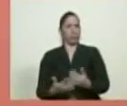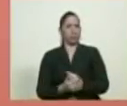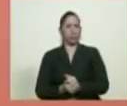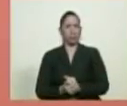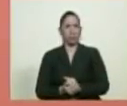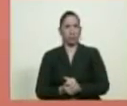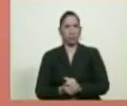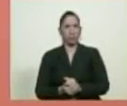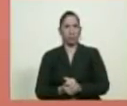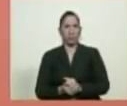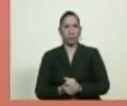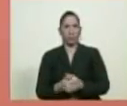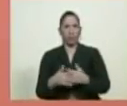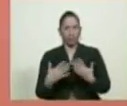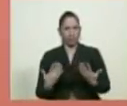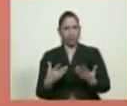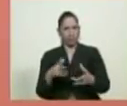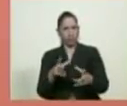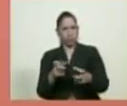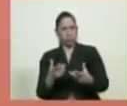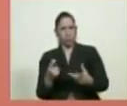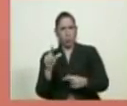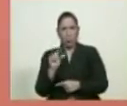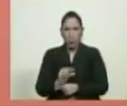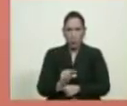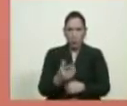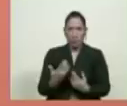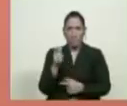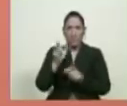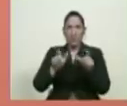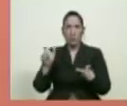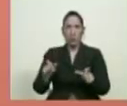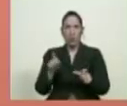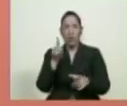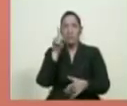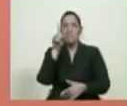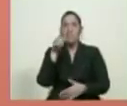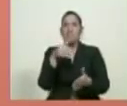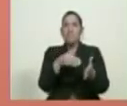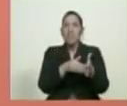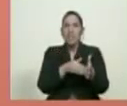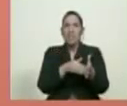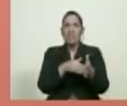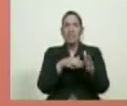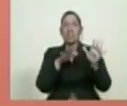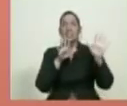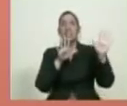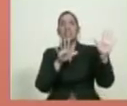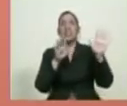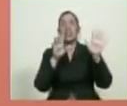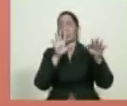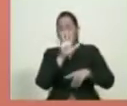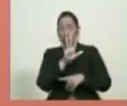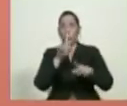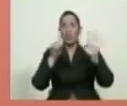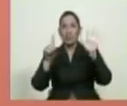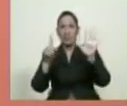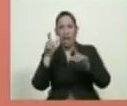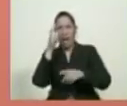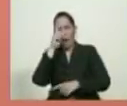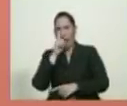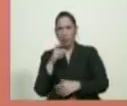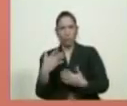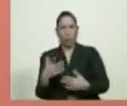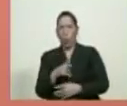salarios mínimos para una persona al precio anterior por 1.056 años. Eso es un crimen. Eso